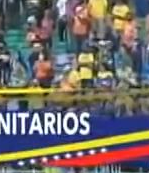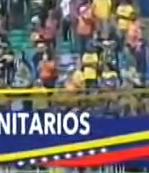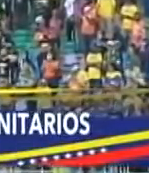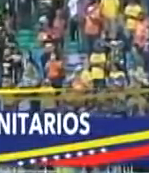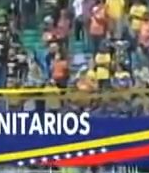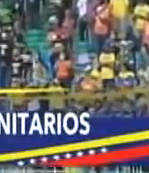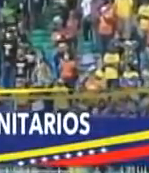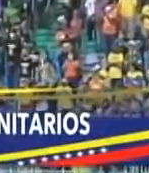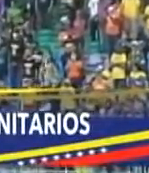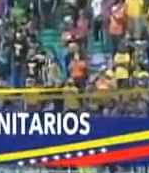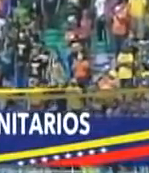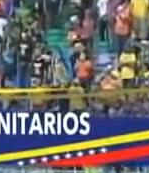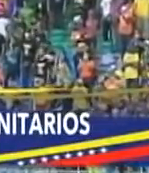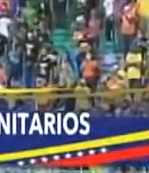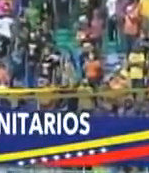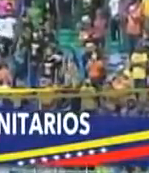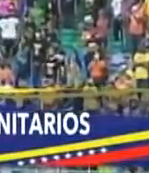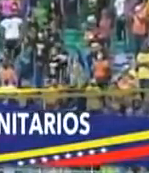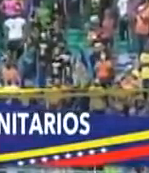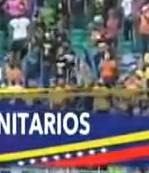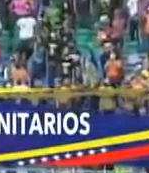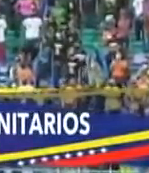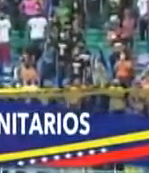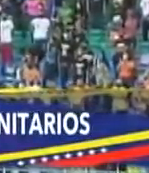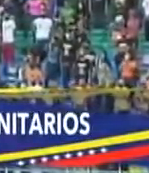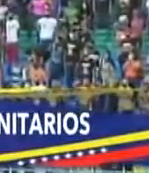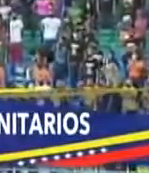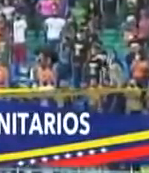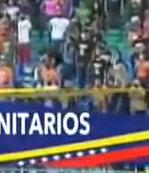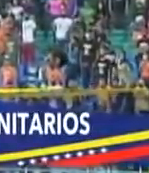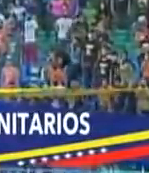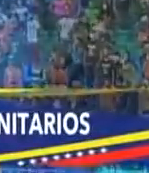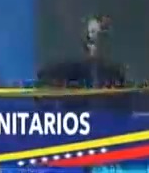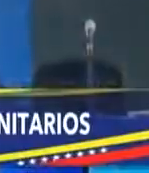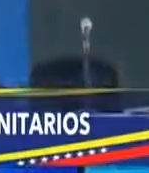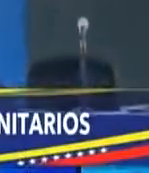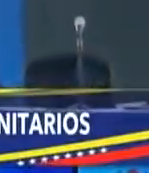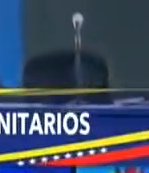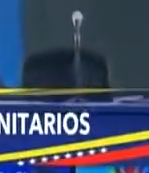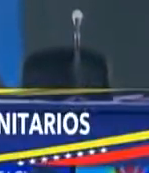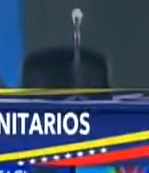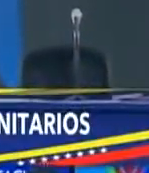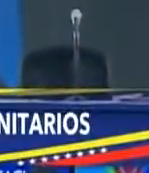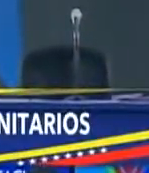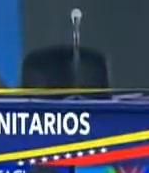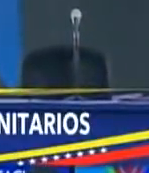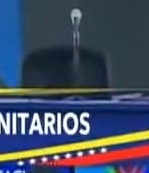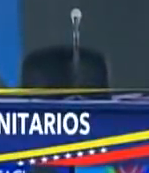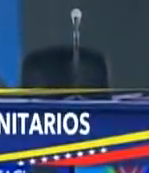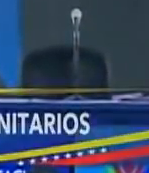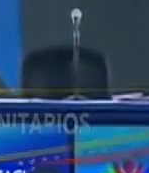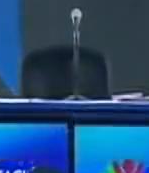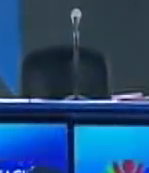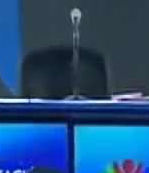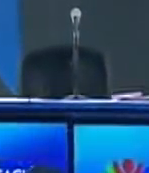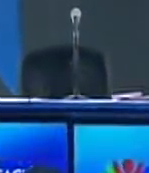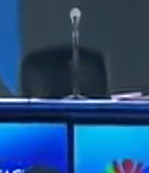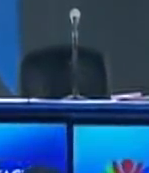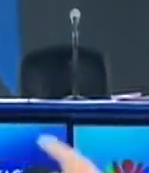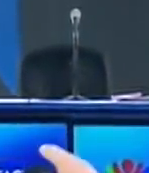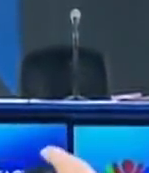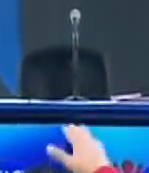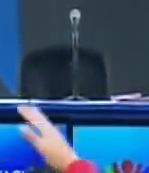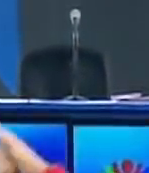comandante eterno Hugo Chávez, que se conecta con esta gestión regional, y es que de manera eficaz, de manera eficiente,